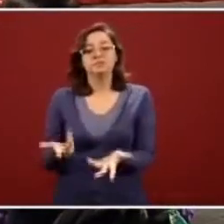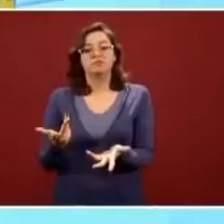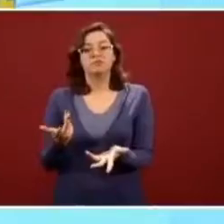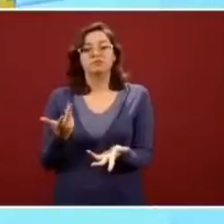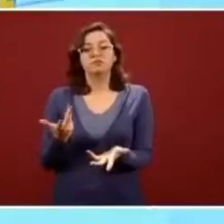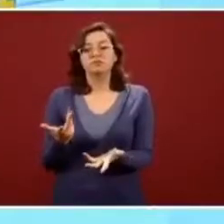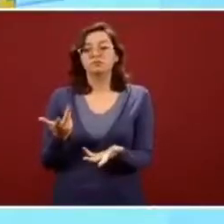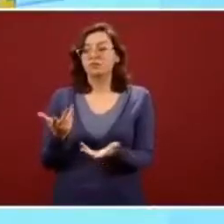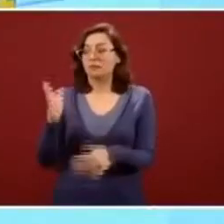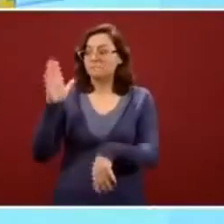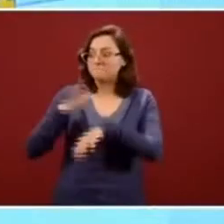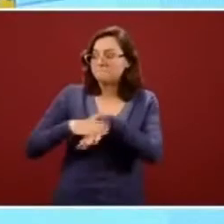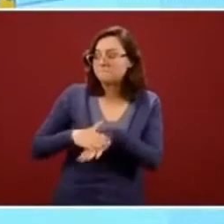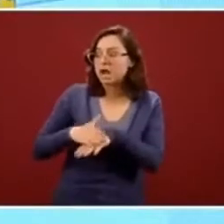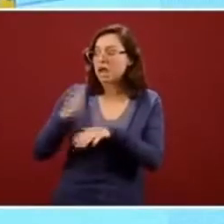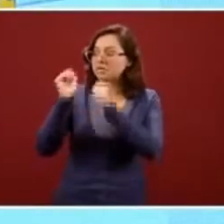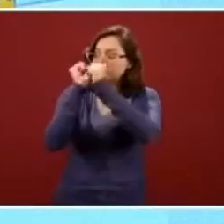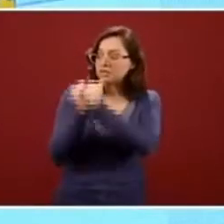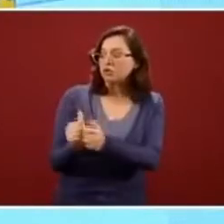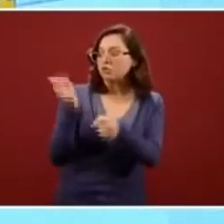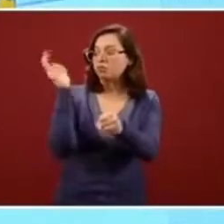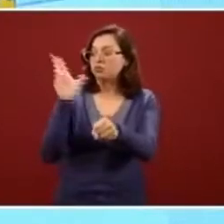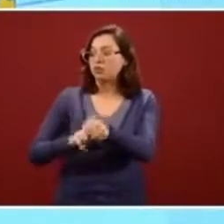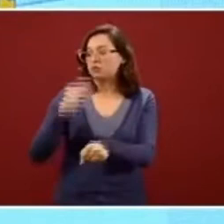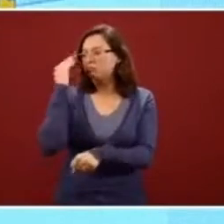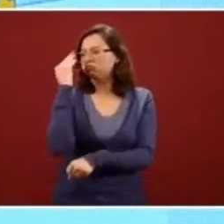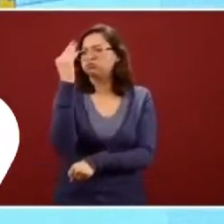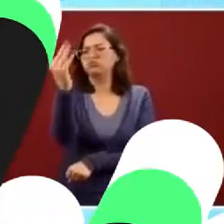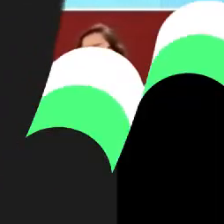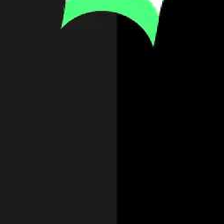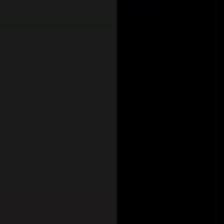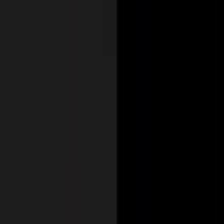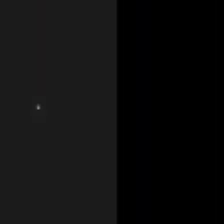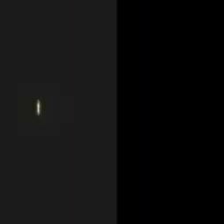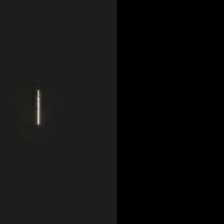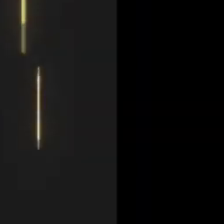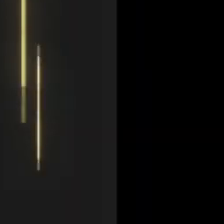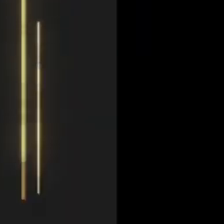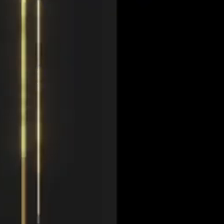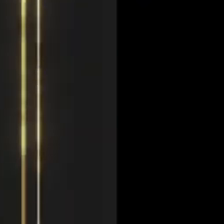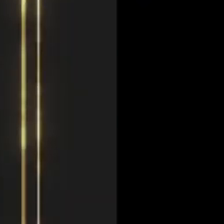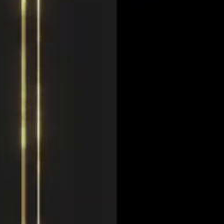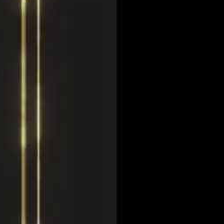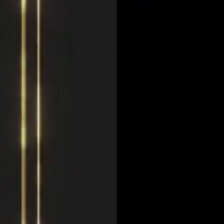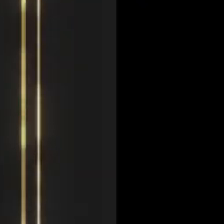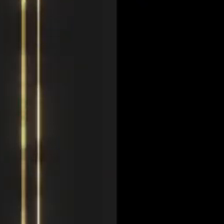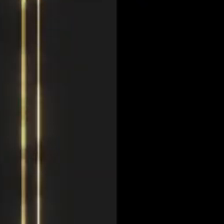no ha requerido de muchos días de hospitalización o que solo han sido estos.